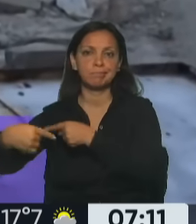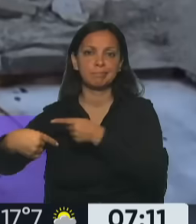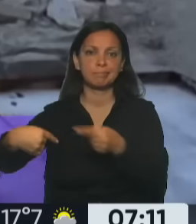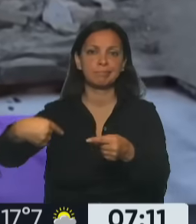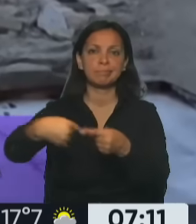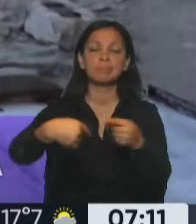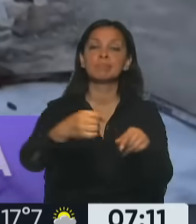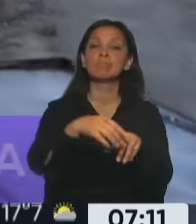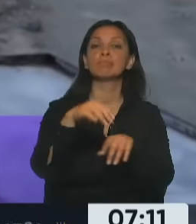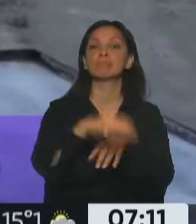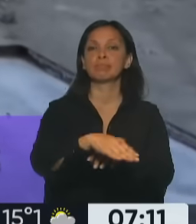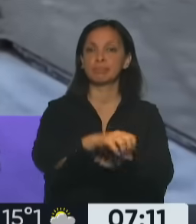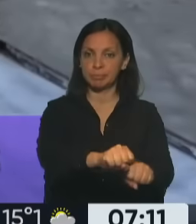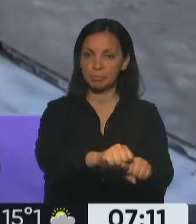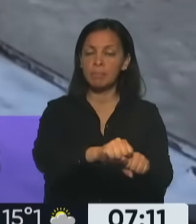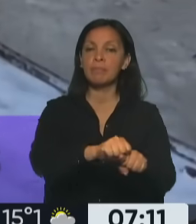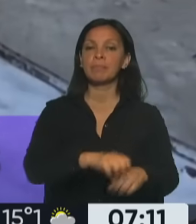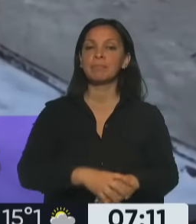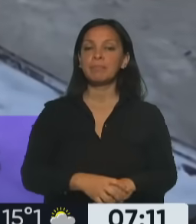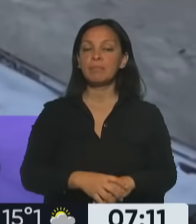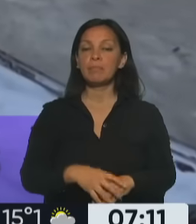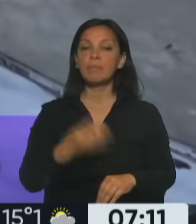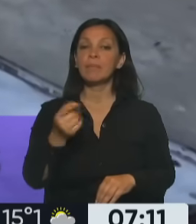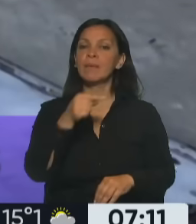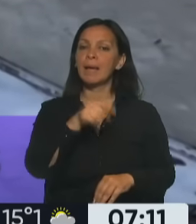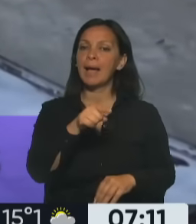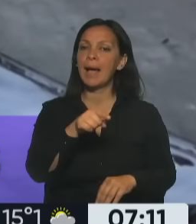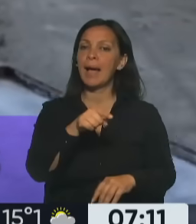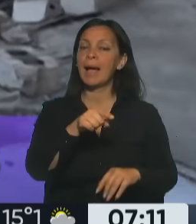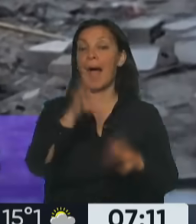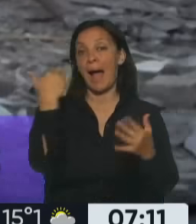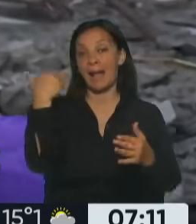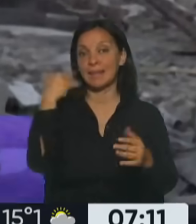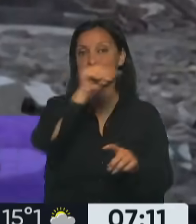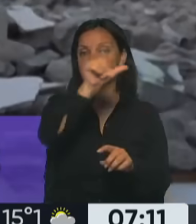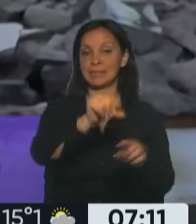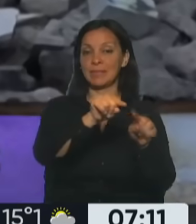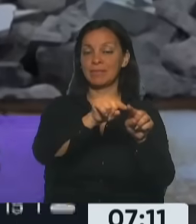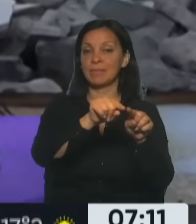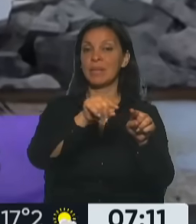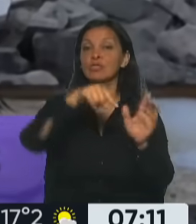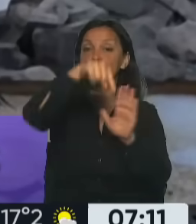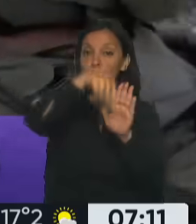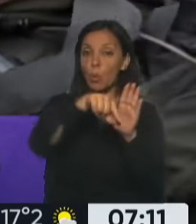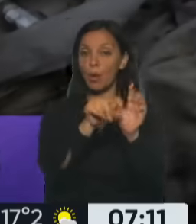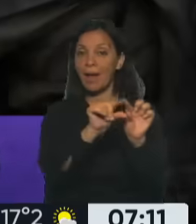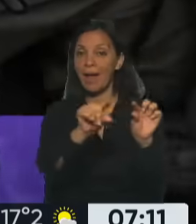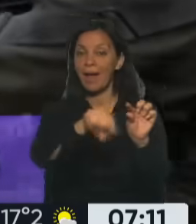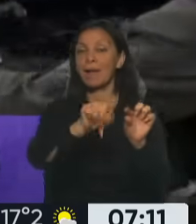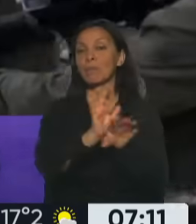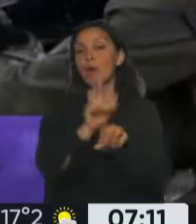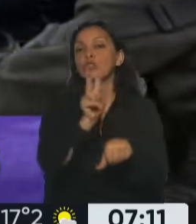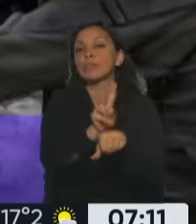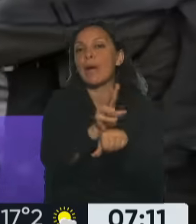que ingresan en el sur del enclave, que recordemos era el espacio seguro, ¿no?, para los refugiados que, bueno,